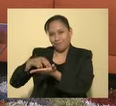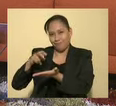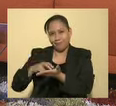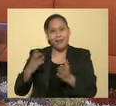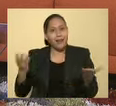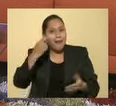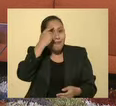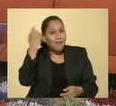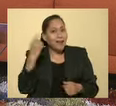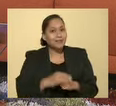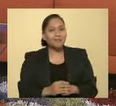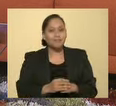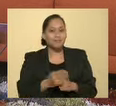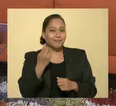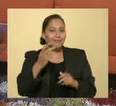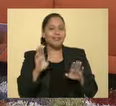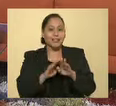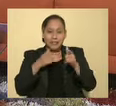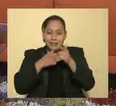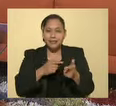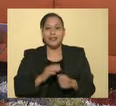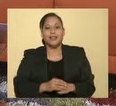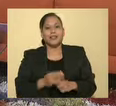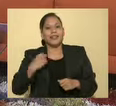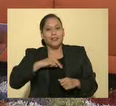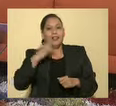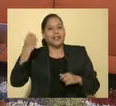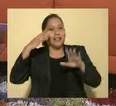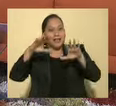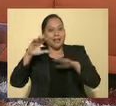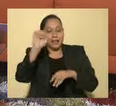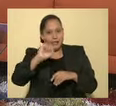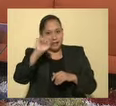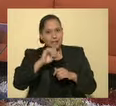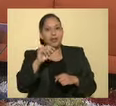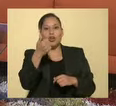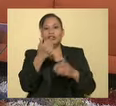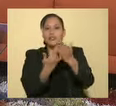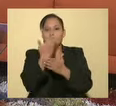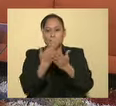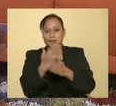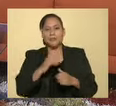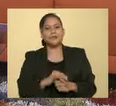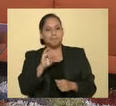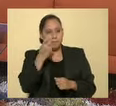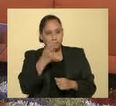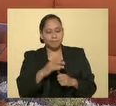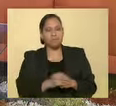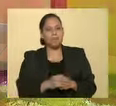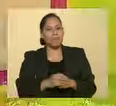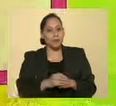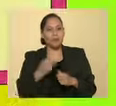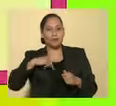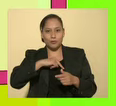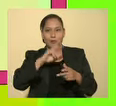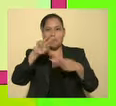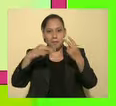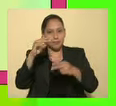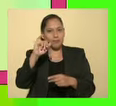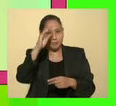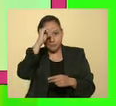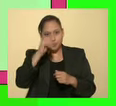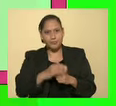muy extenso. Vamos a continuar. Recuerden que hay conferencia el sábado, 11 de la mañana. Sí, no hay que perdérnosla, por favor. Van a ir, ¿eh? Vamos ahí, ya estamos más que